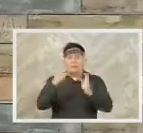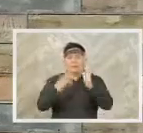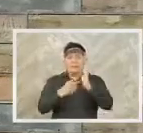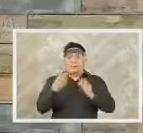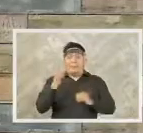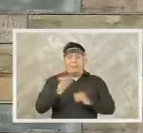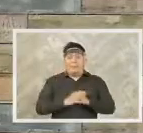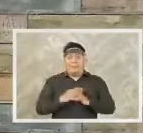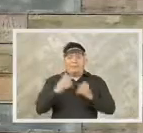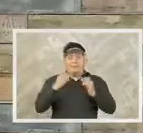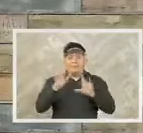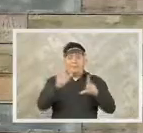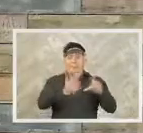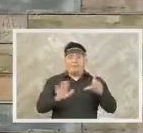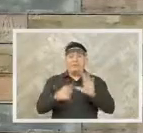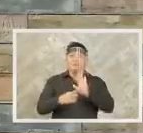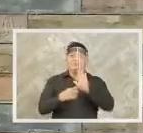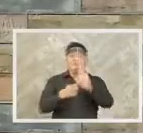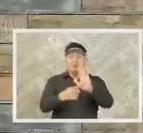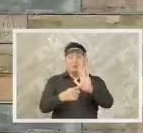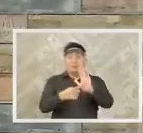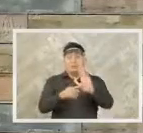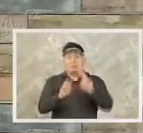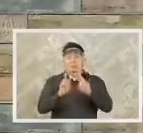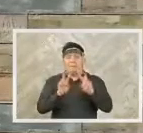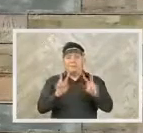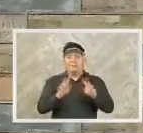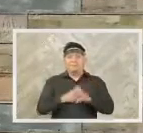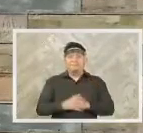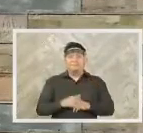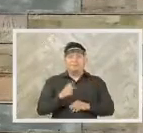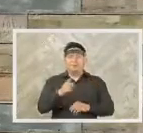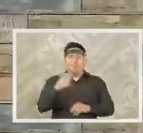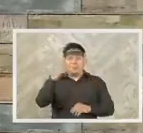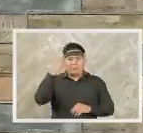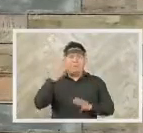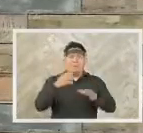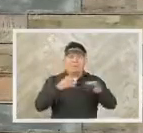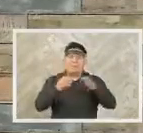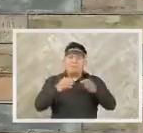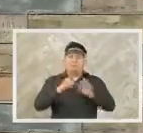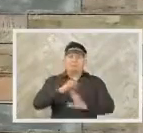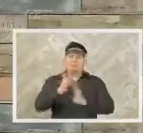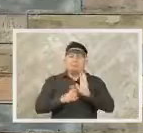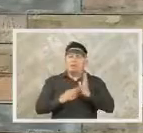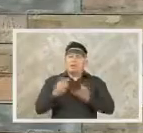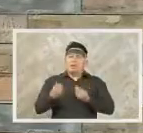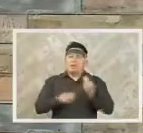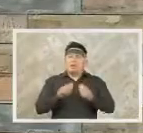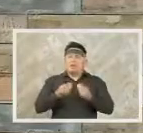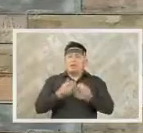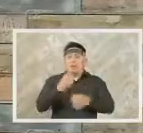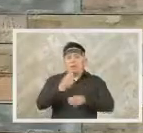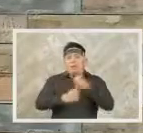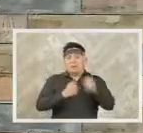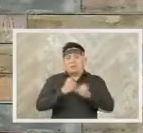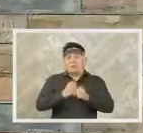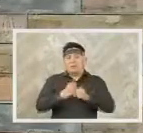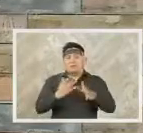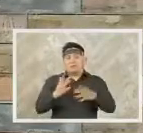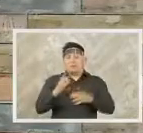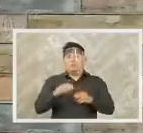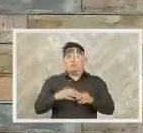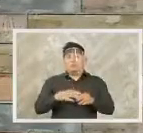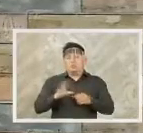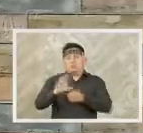muy detallada, porque conoceremos un poco más de qué es el Plan de Desarrollo Municipal y por qué. Para nosotros como administración es